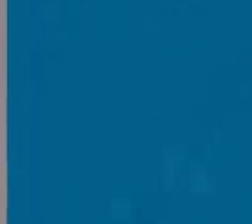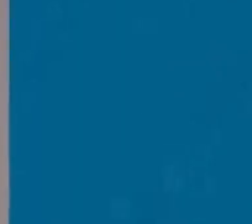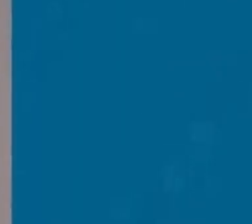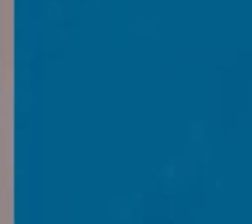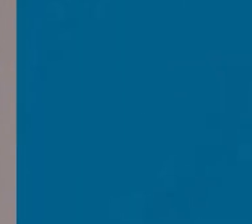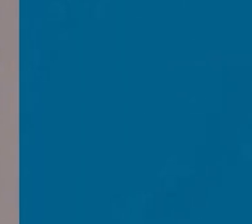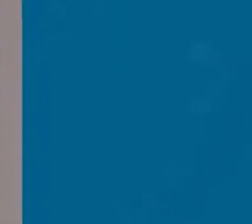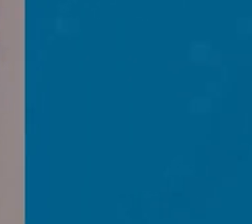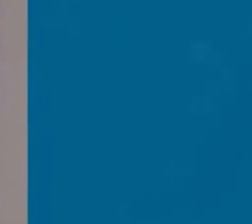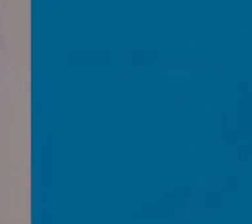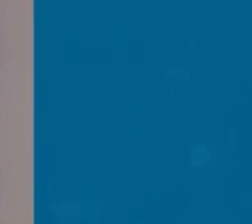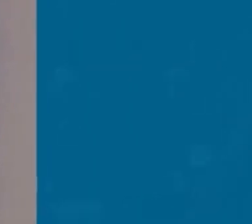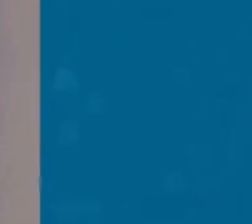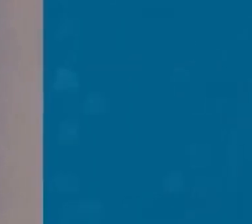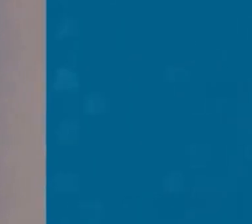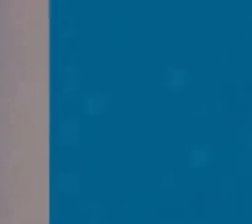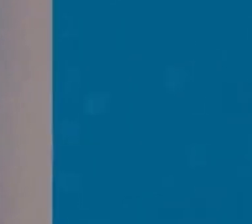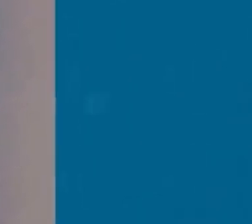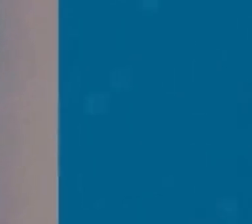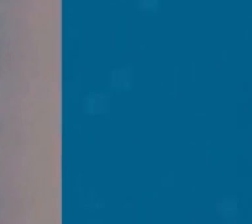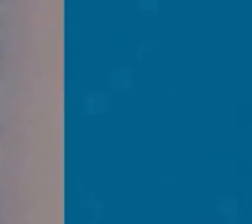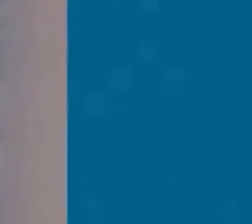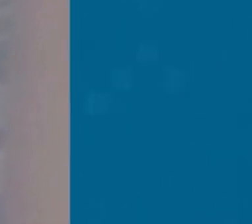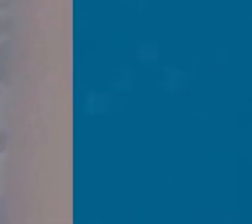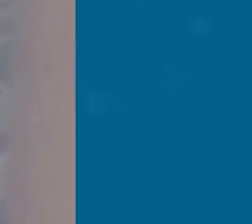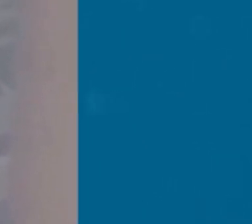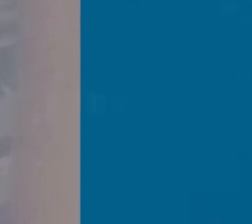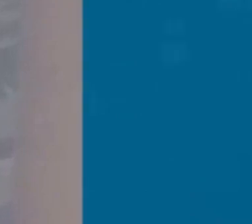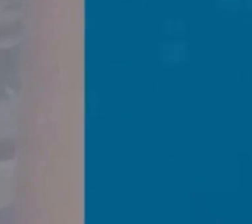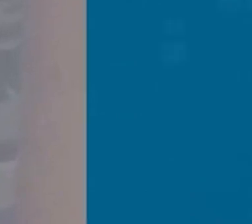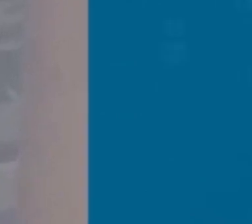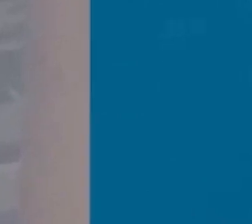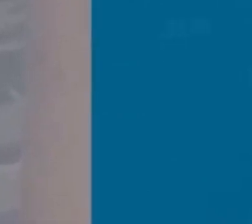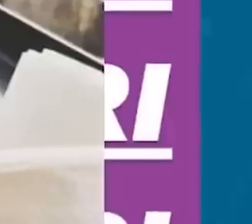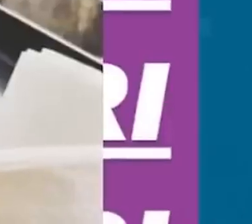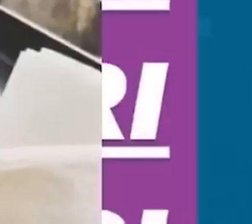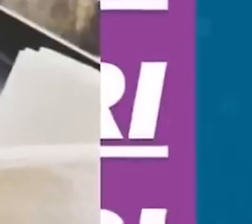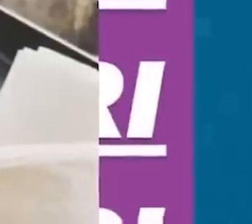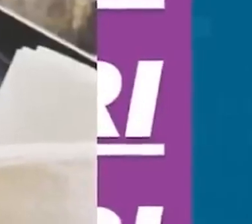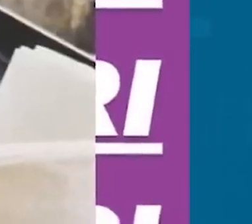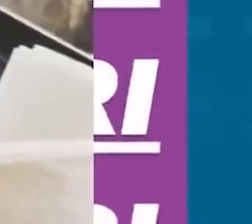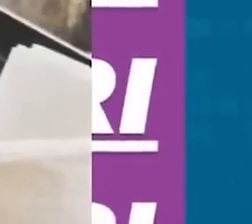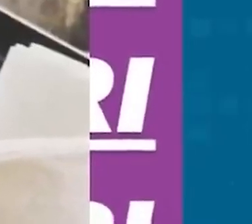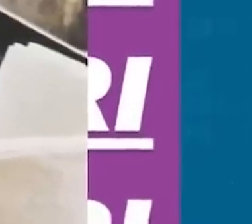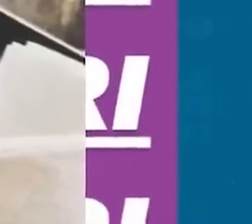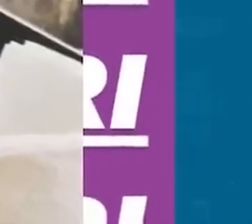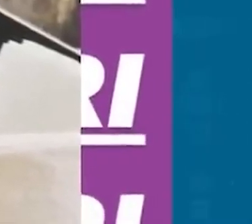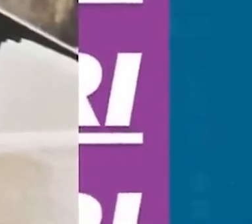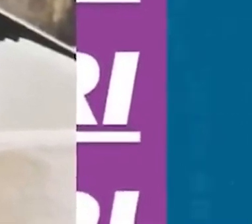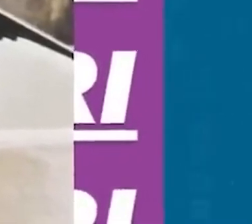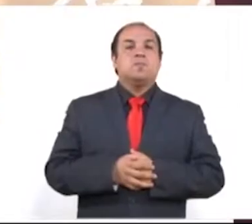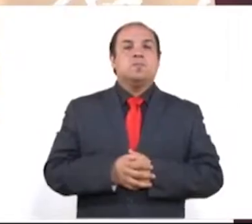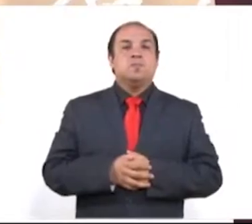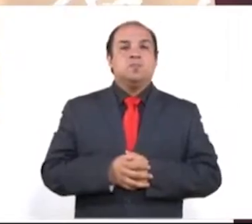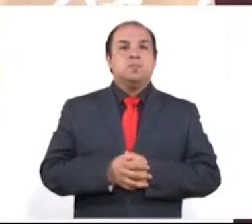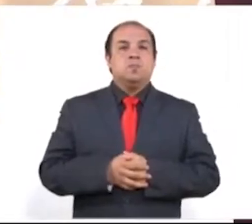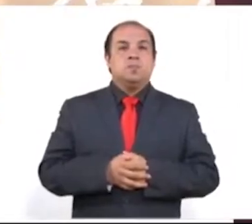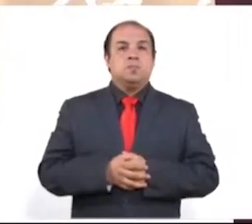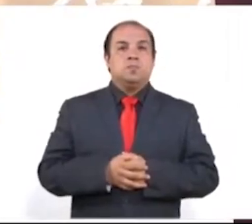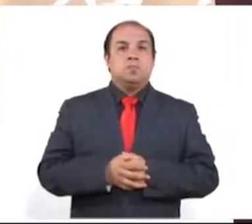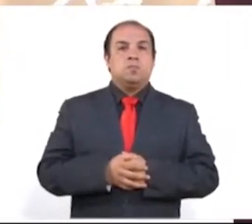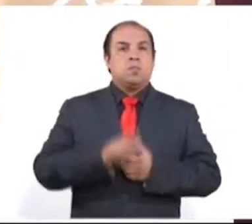ante el caso Ariadna Fernanda quien fue encontrada en la carretera Tepoztlán Morelos la jefa de gobierno de la Ciudad de México Claudia shein